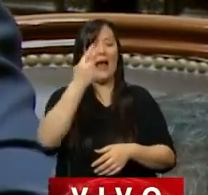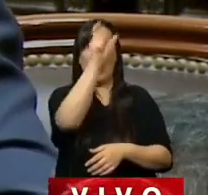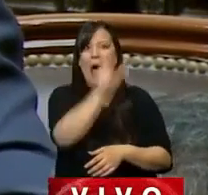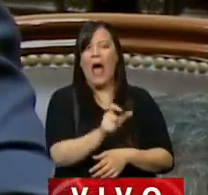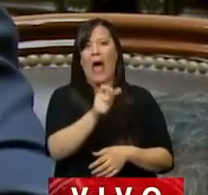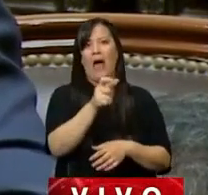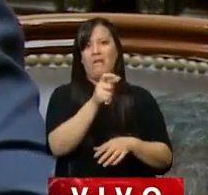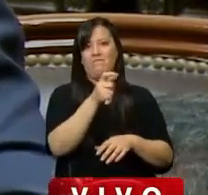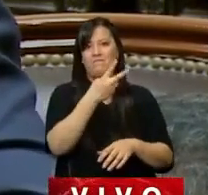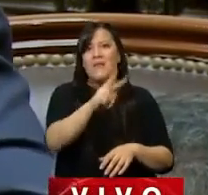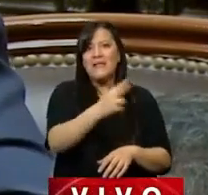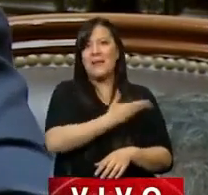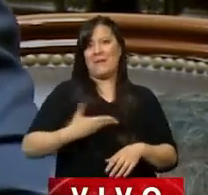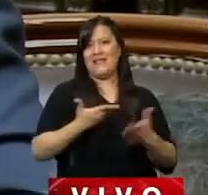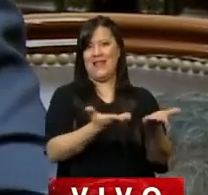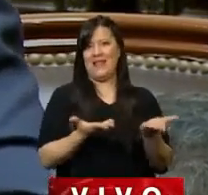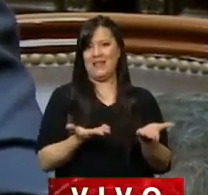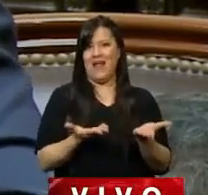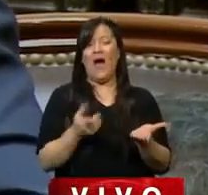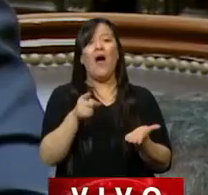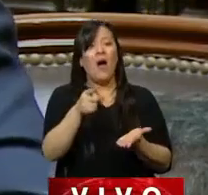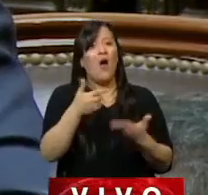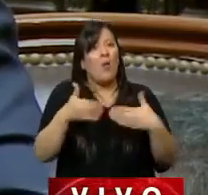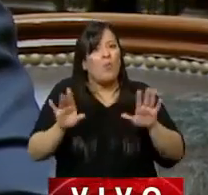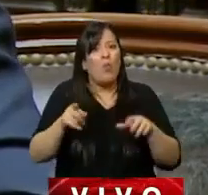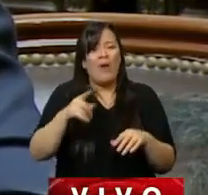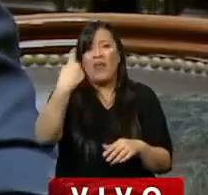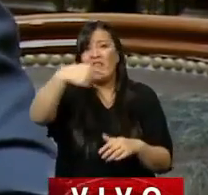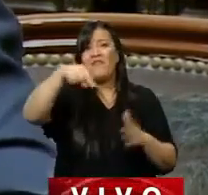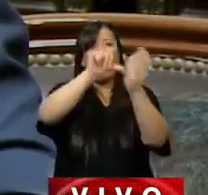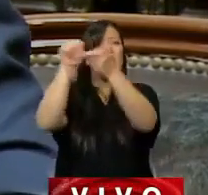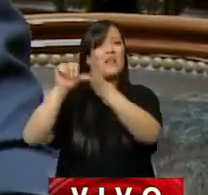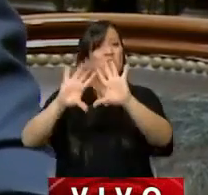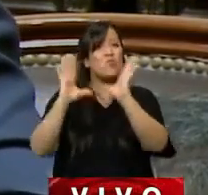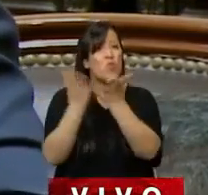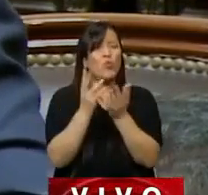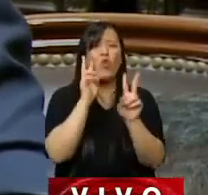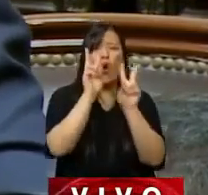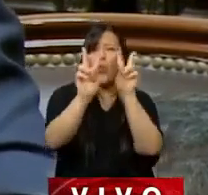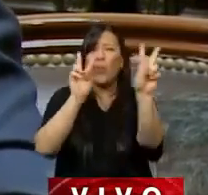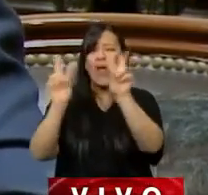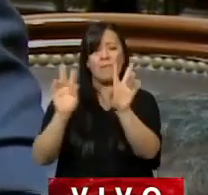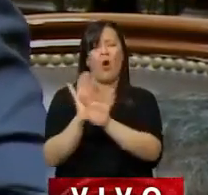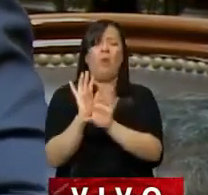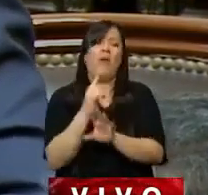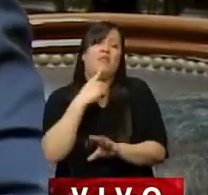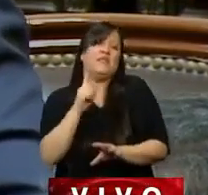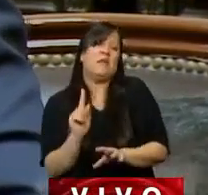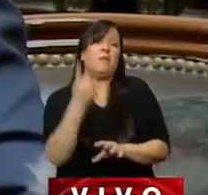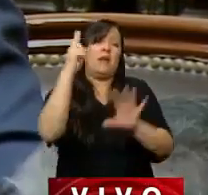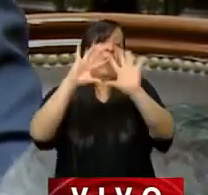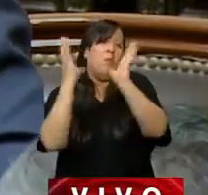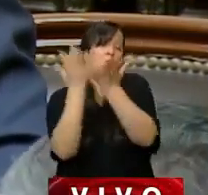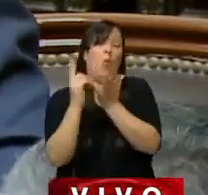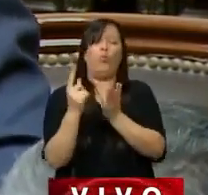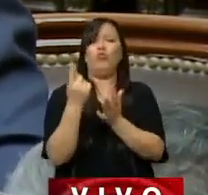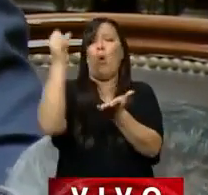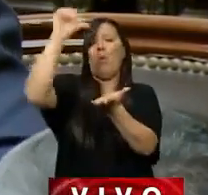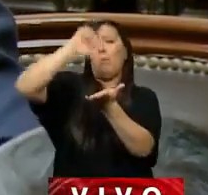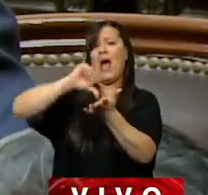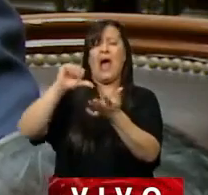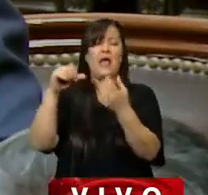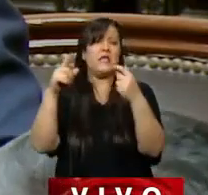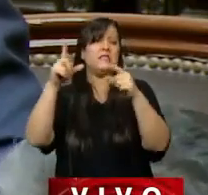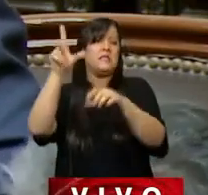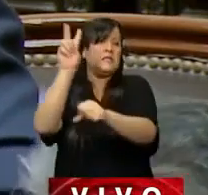producido, y está en la posibilidad de que en distintos lugares del mundo vimos que, a pesar de ser del primer mundo, de tener la más amplia de